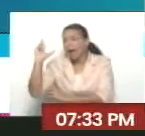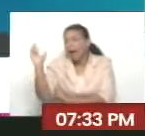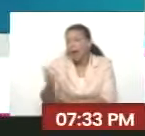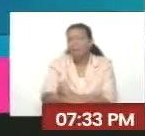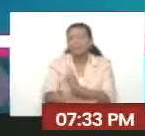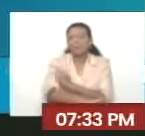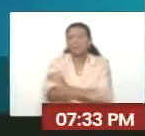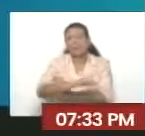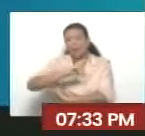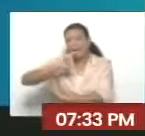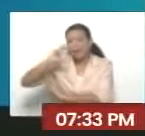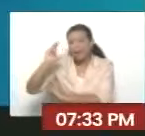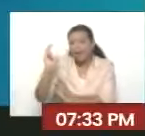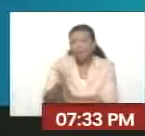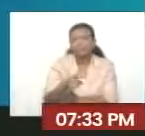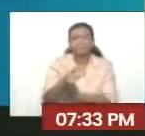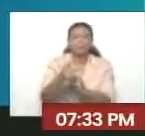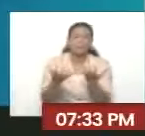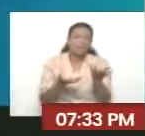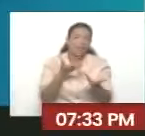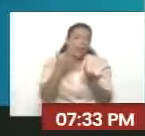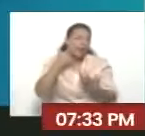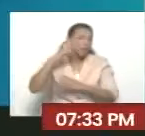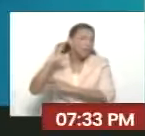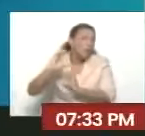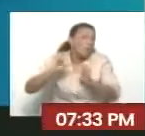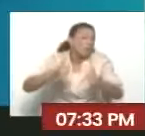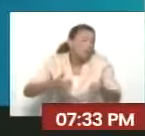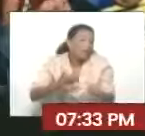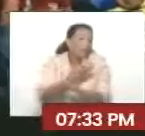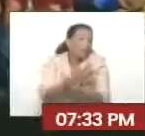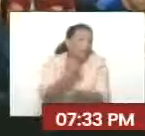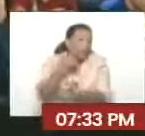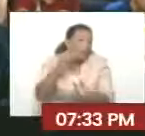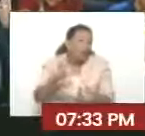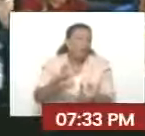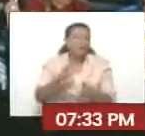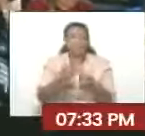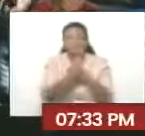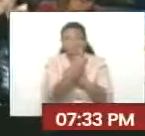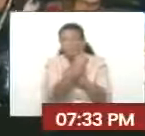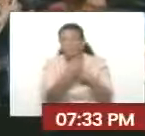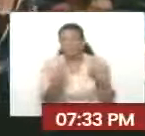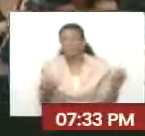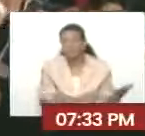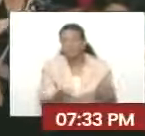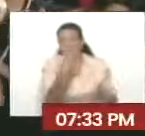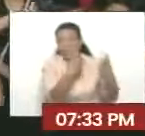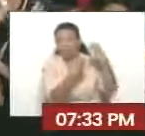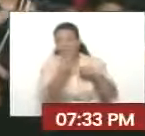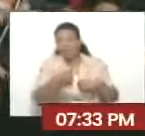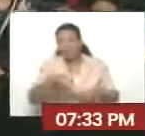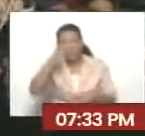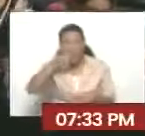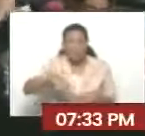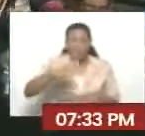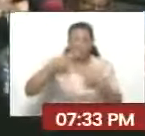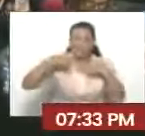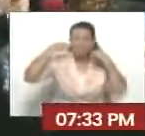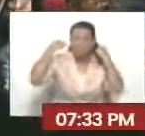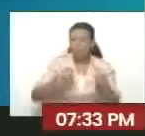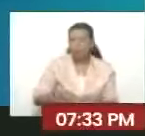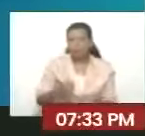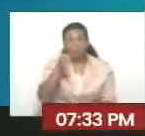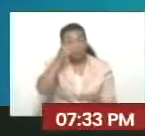brazo. Calentandito el brazo. Eso es lo que están viendo. Pueblo rebelde,